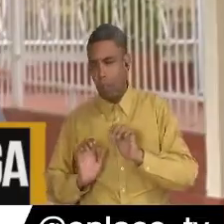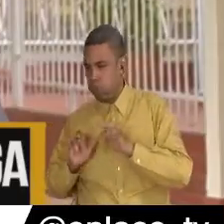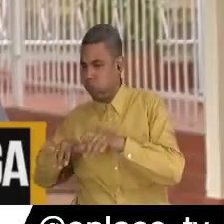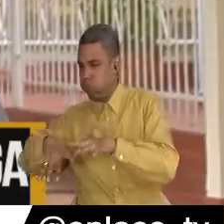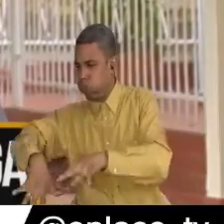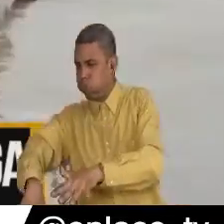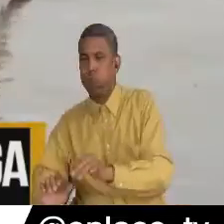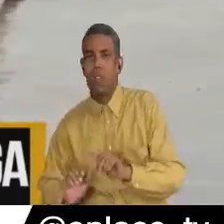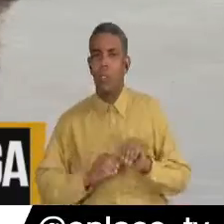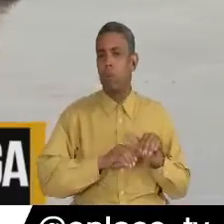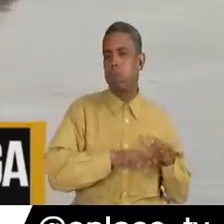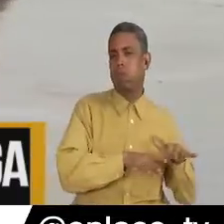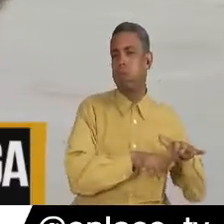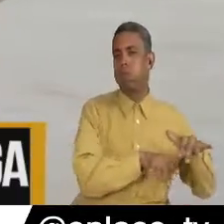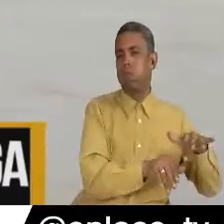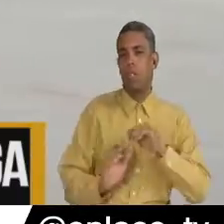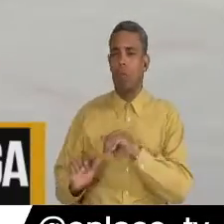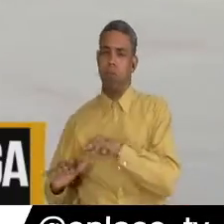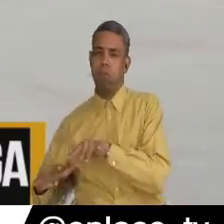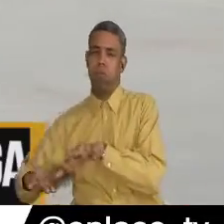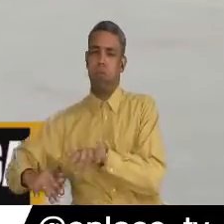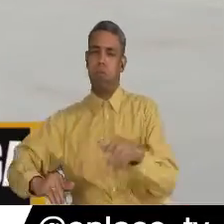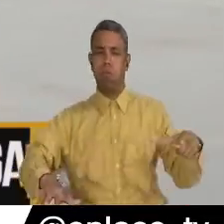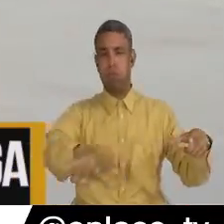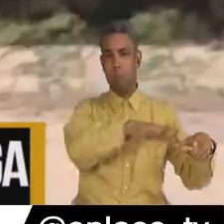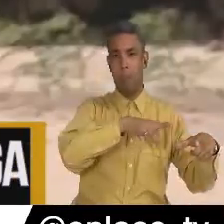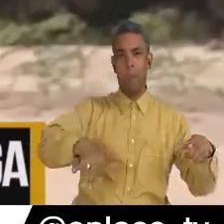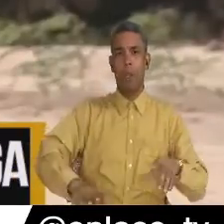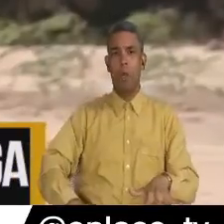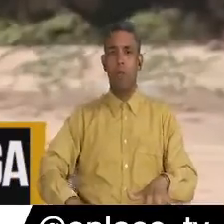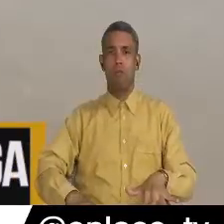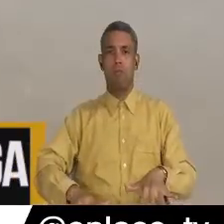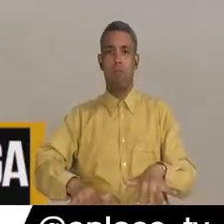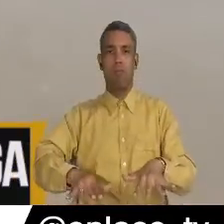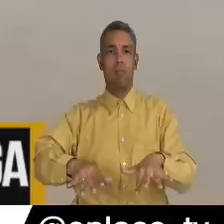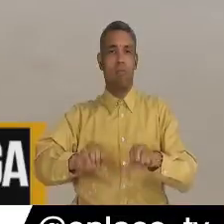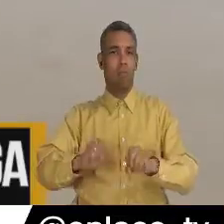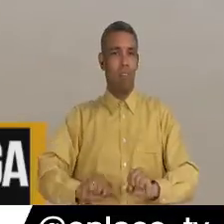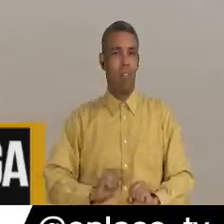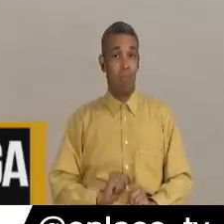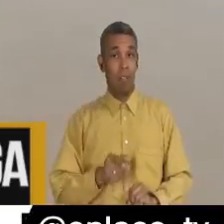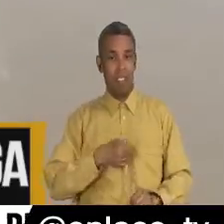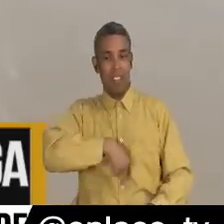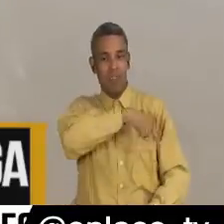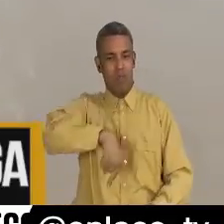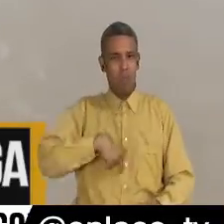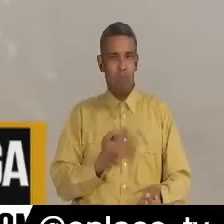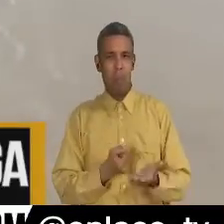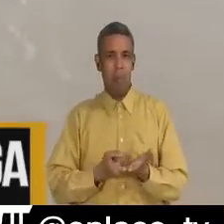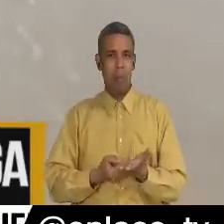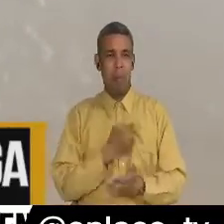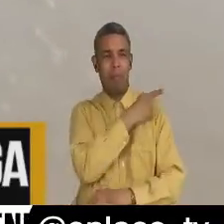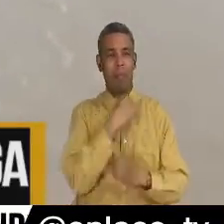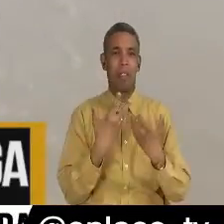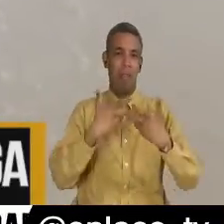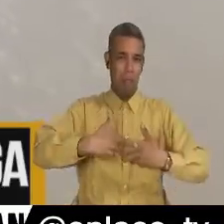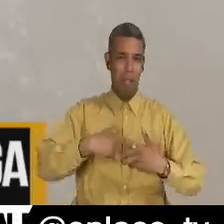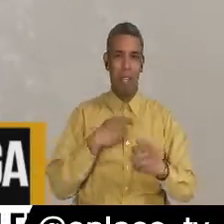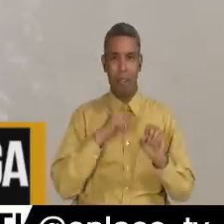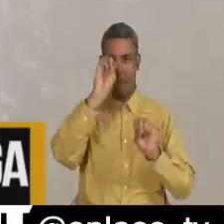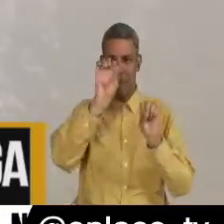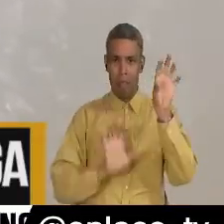tener en la concertación y el diálogo que hemos podido hacer con Isagen. La obra de conexión Río Sogamoso-Ciénaga es una